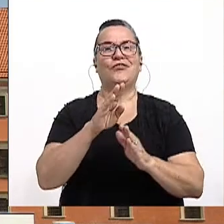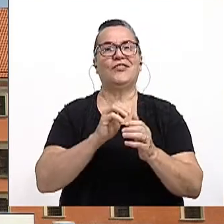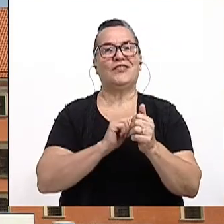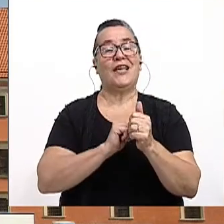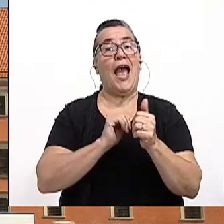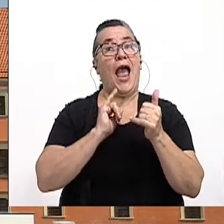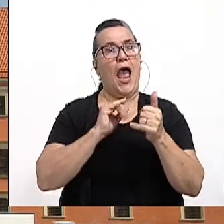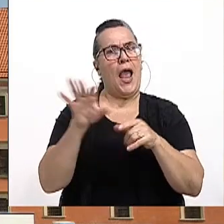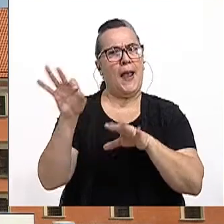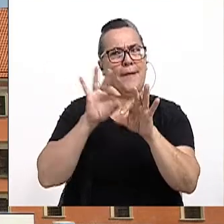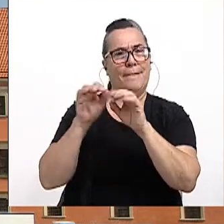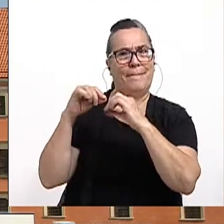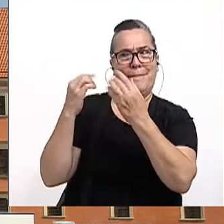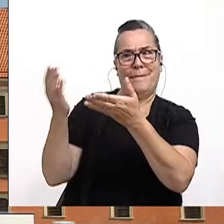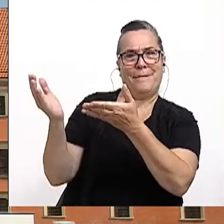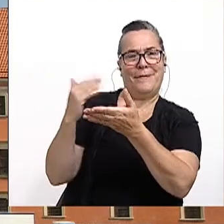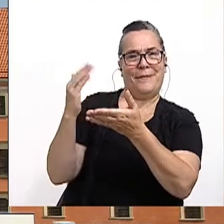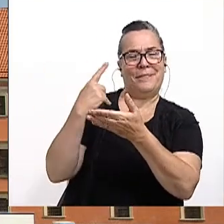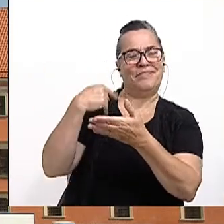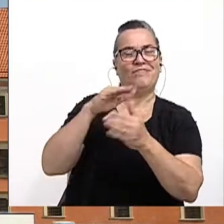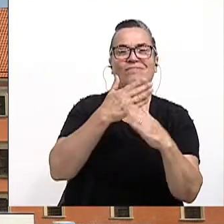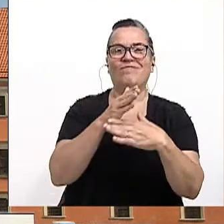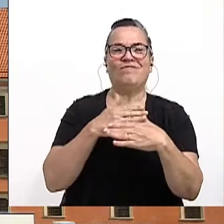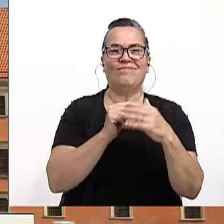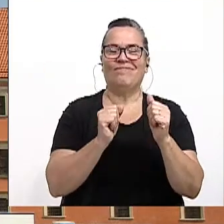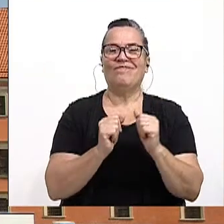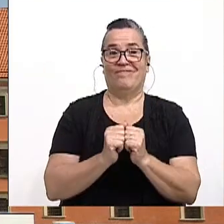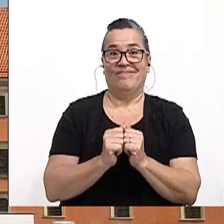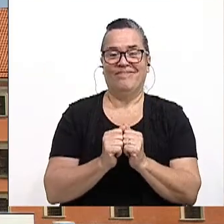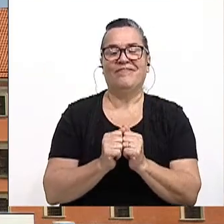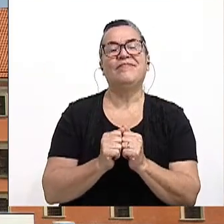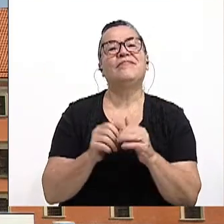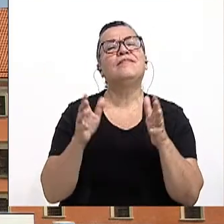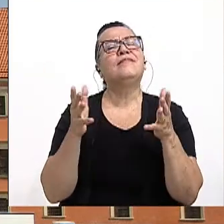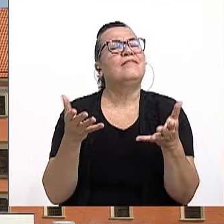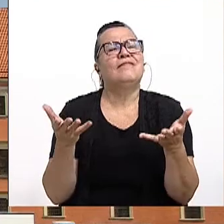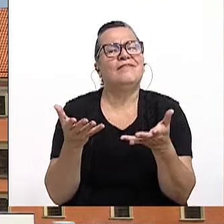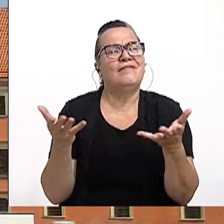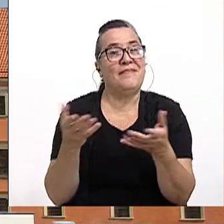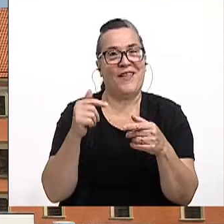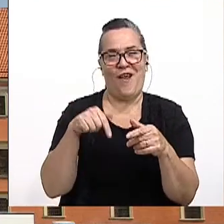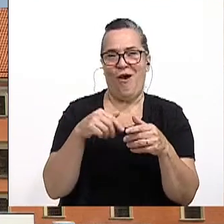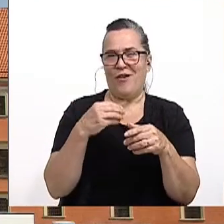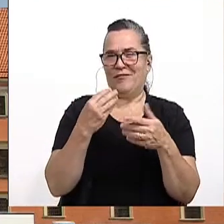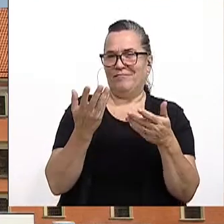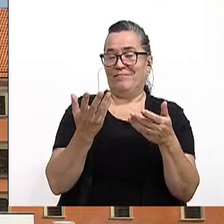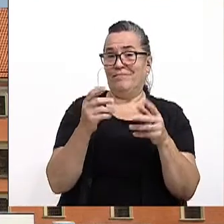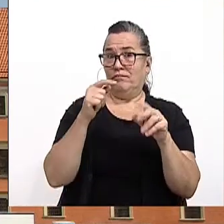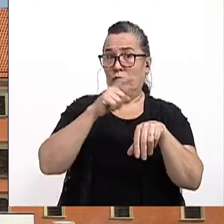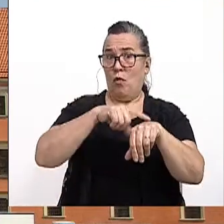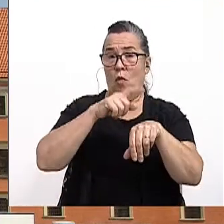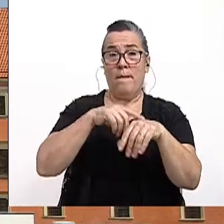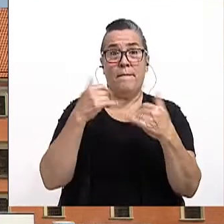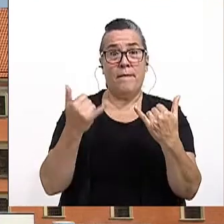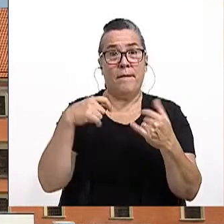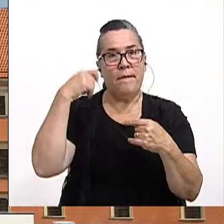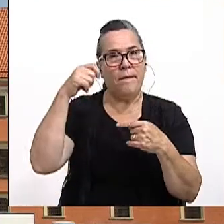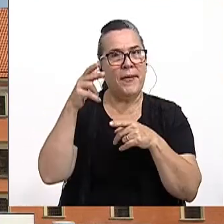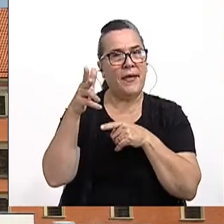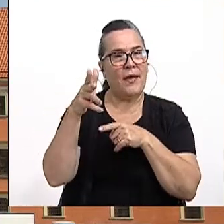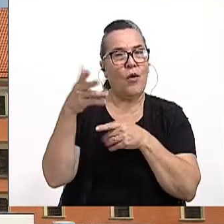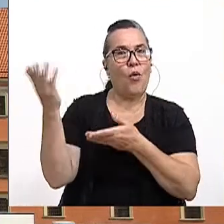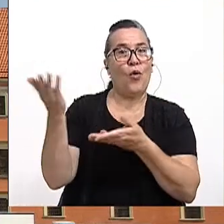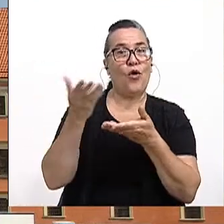a sus familiares para que también compartan con nosotros. ¿Qué tal si hoy vemos en este momento el video que nos